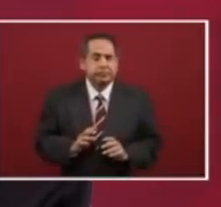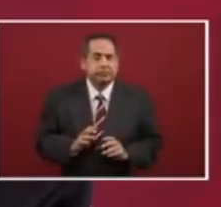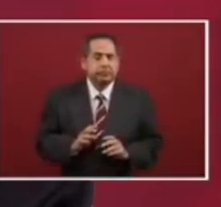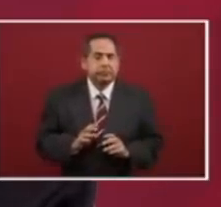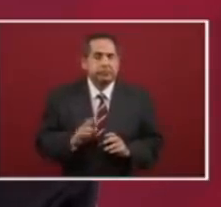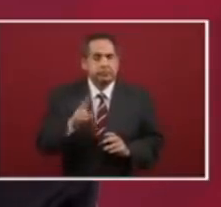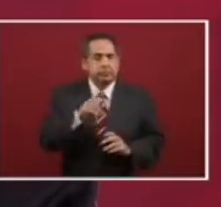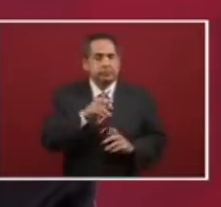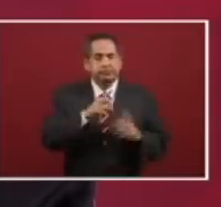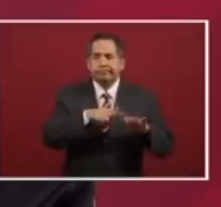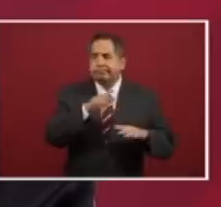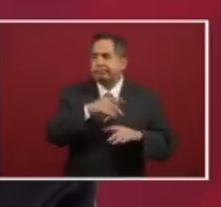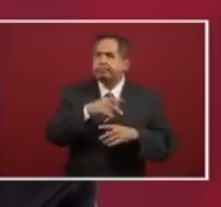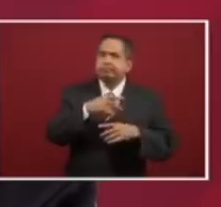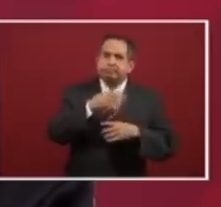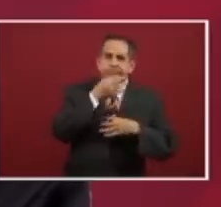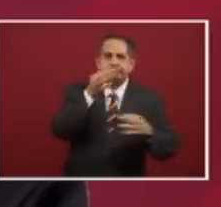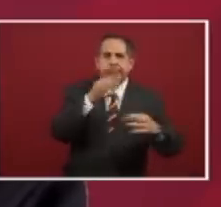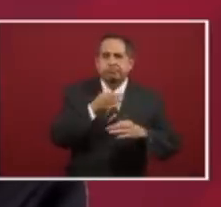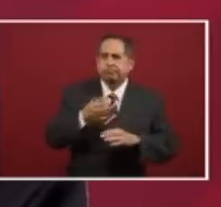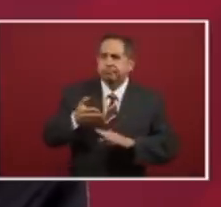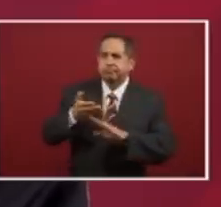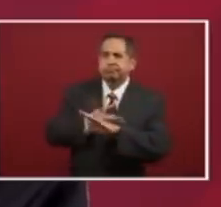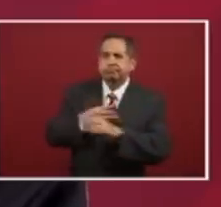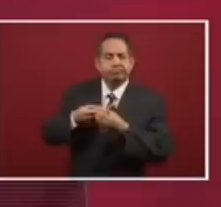nos pueden afectar